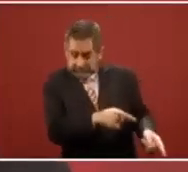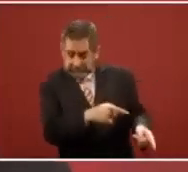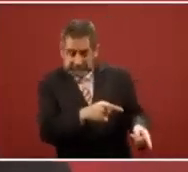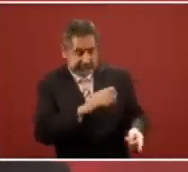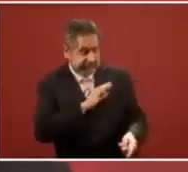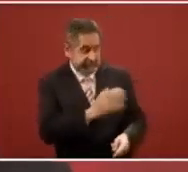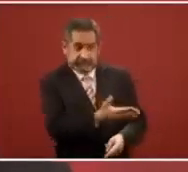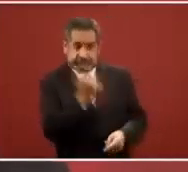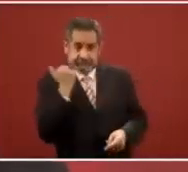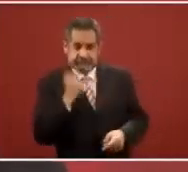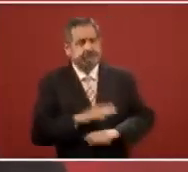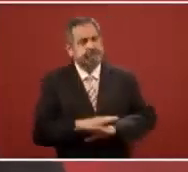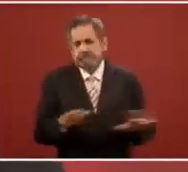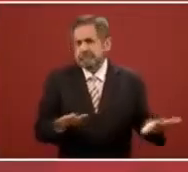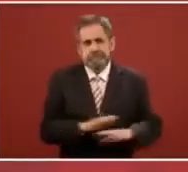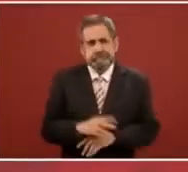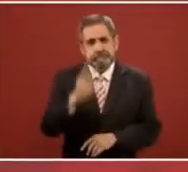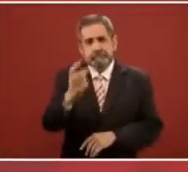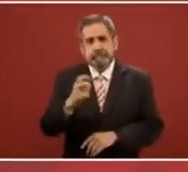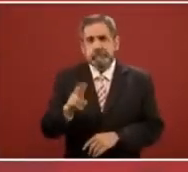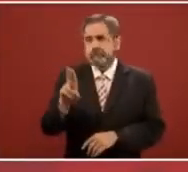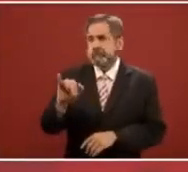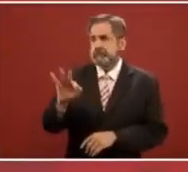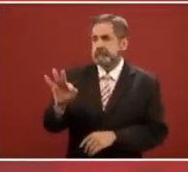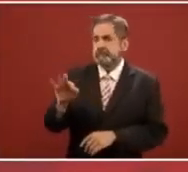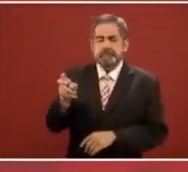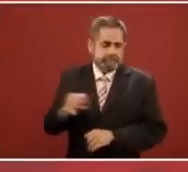Por eso es lo de inteligencia financiera.